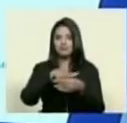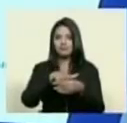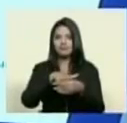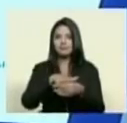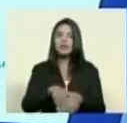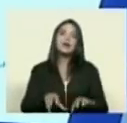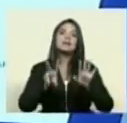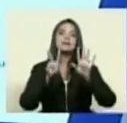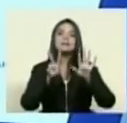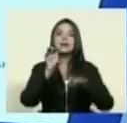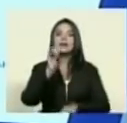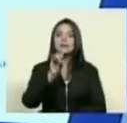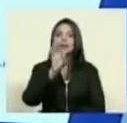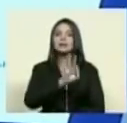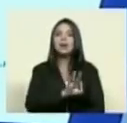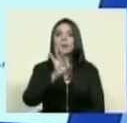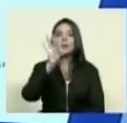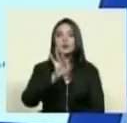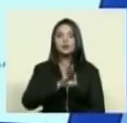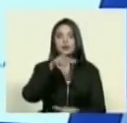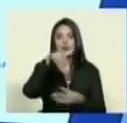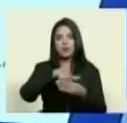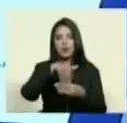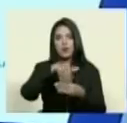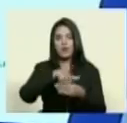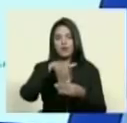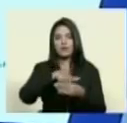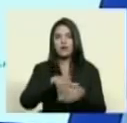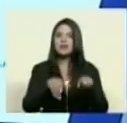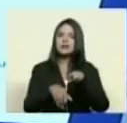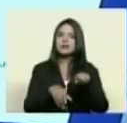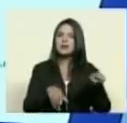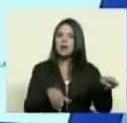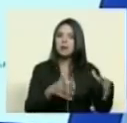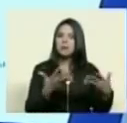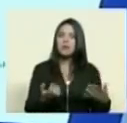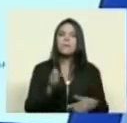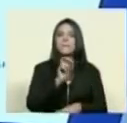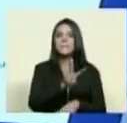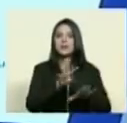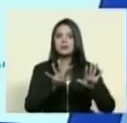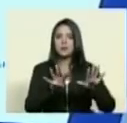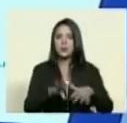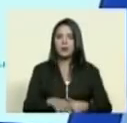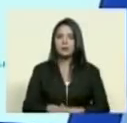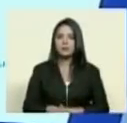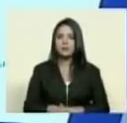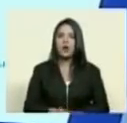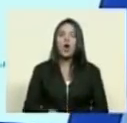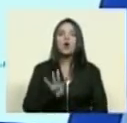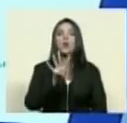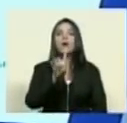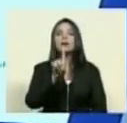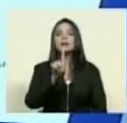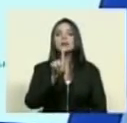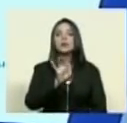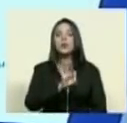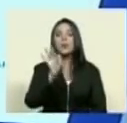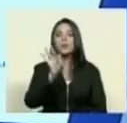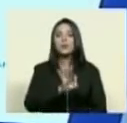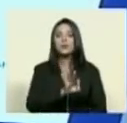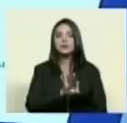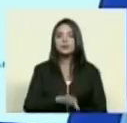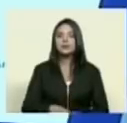el 70% de los votos y ellos sacaron 29. 41